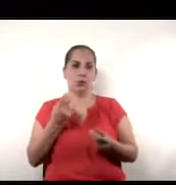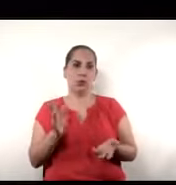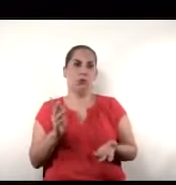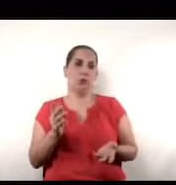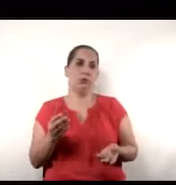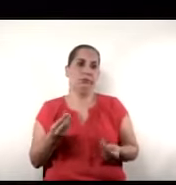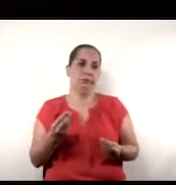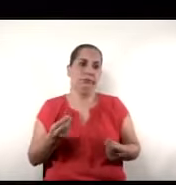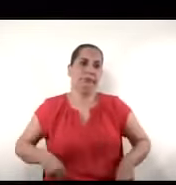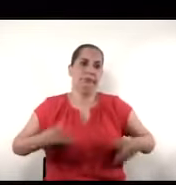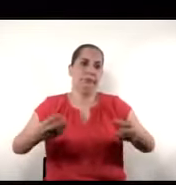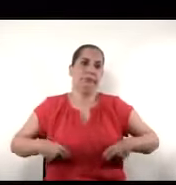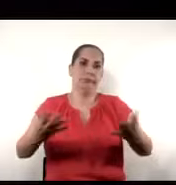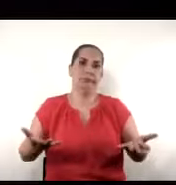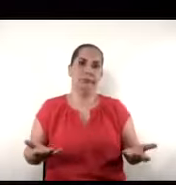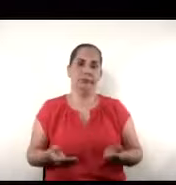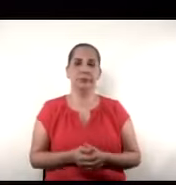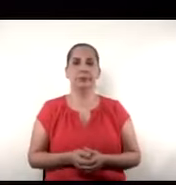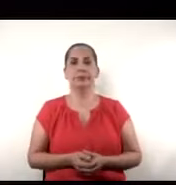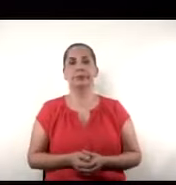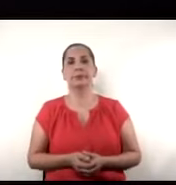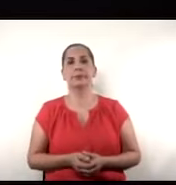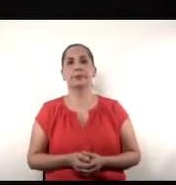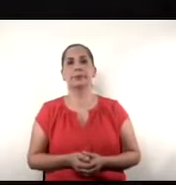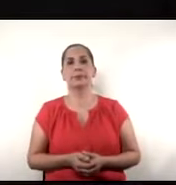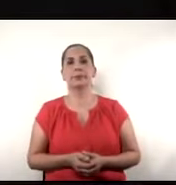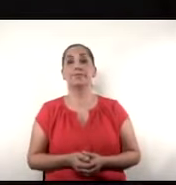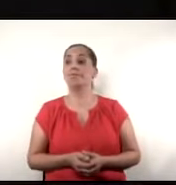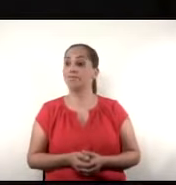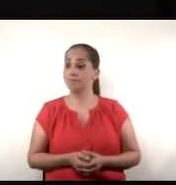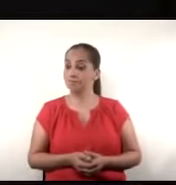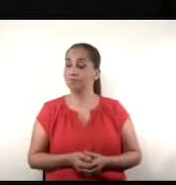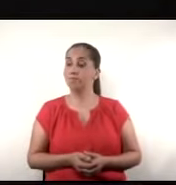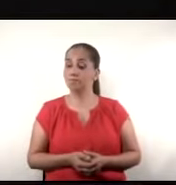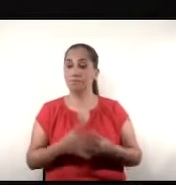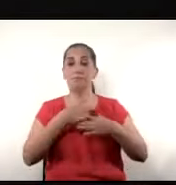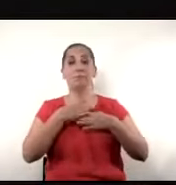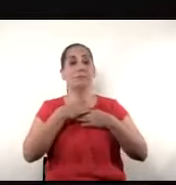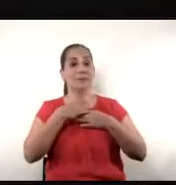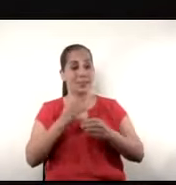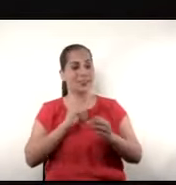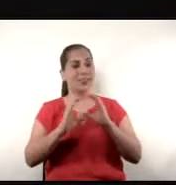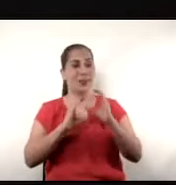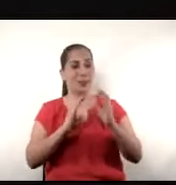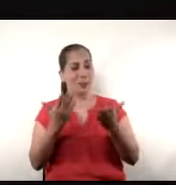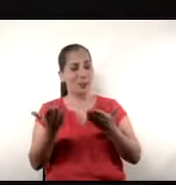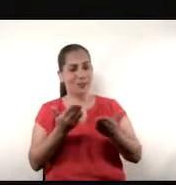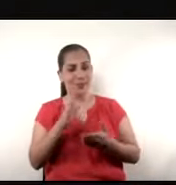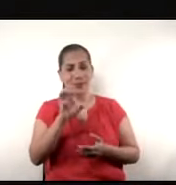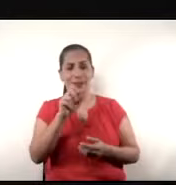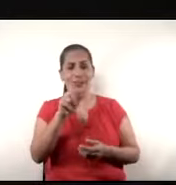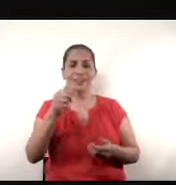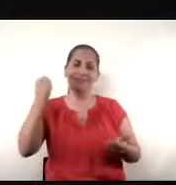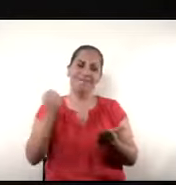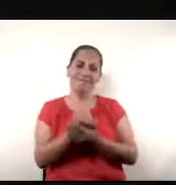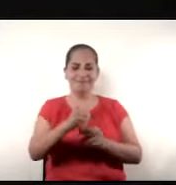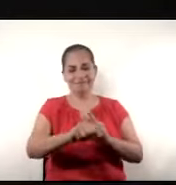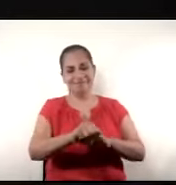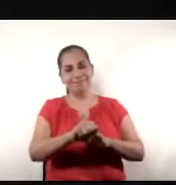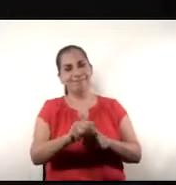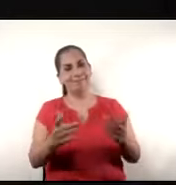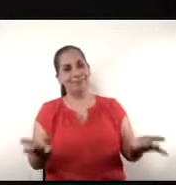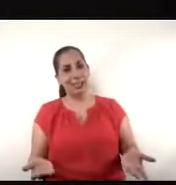huevos de oro. Muy bien. Muy interesante la conversación, don Eli. Lástima que el tiempo nos gana.